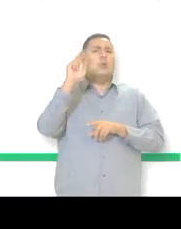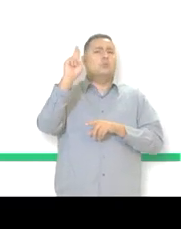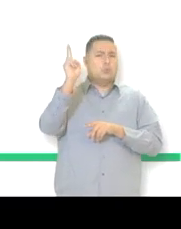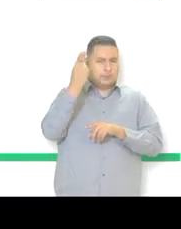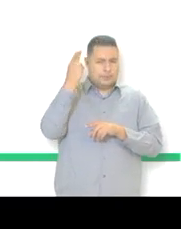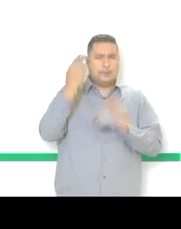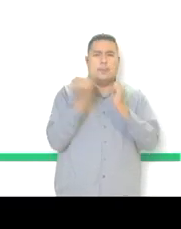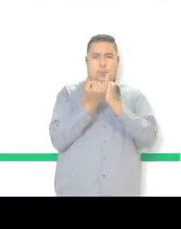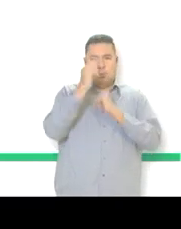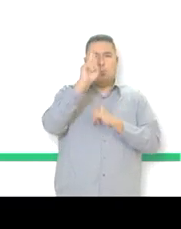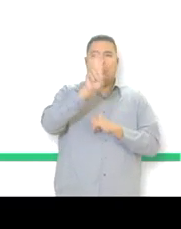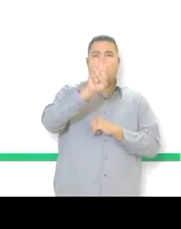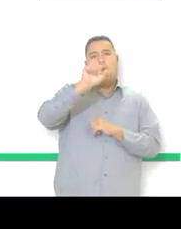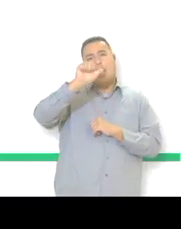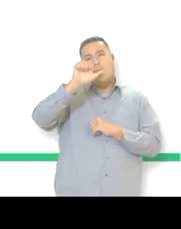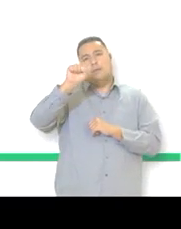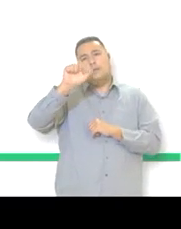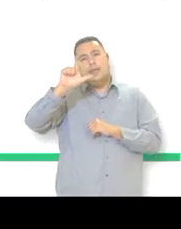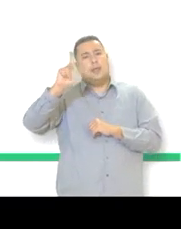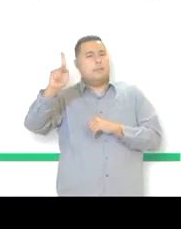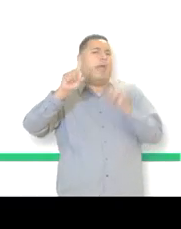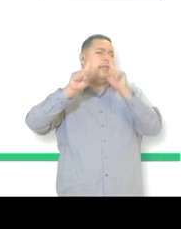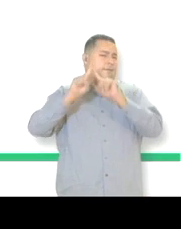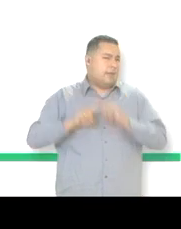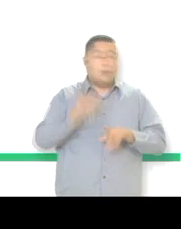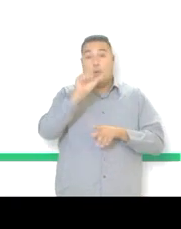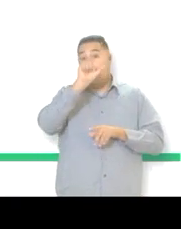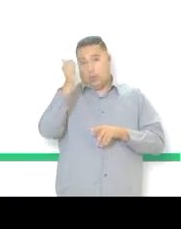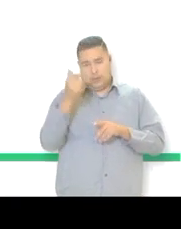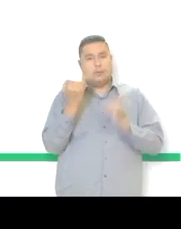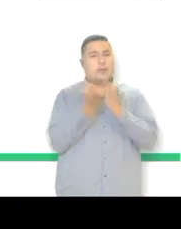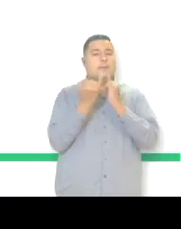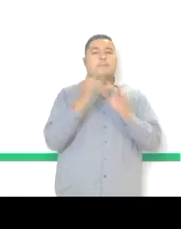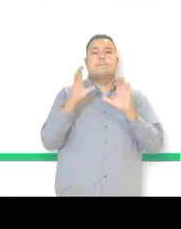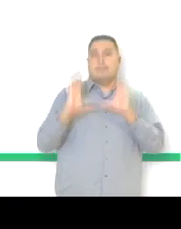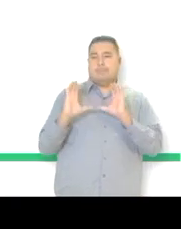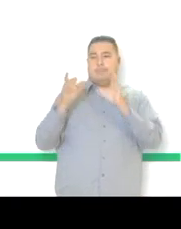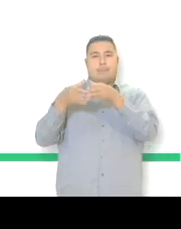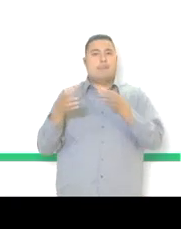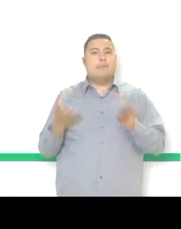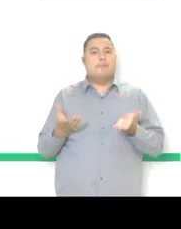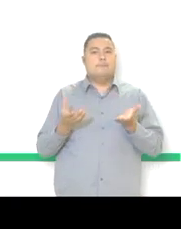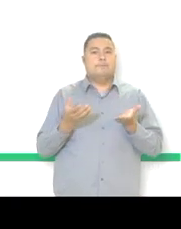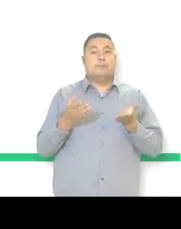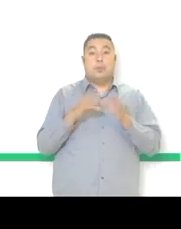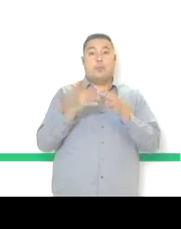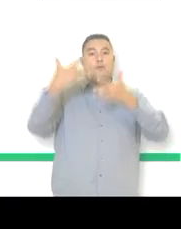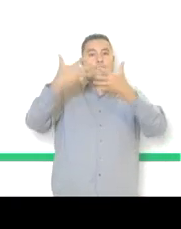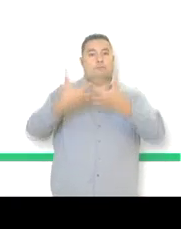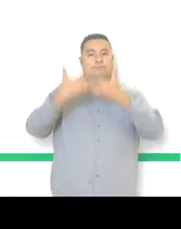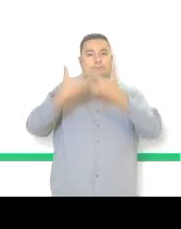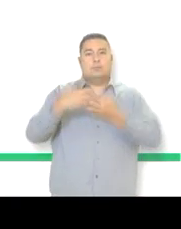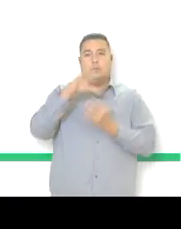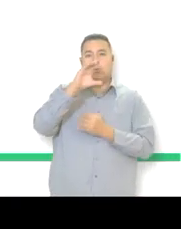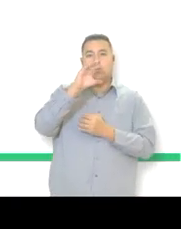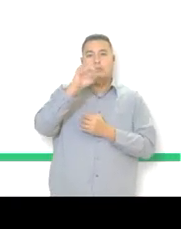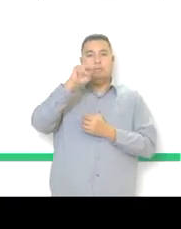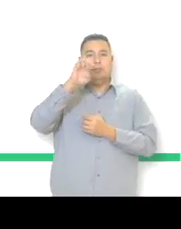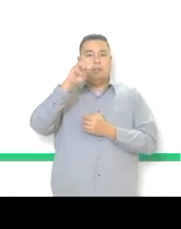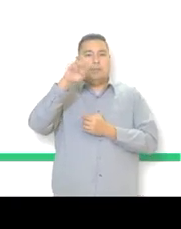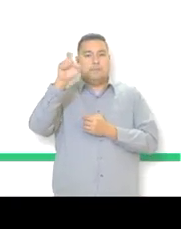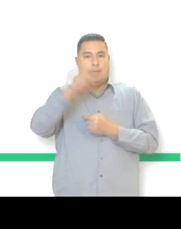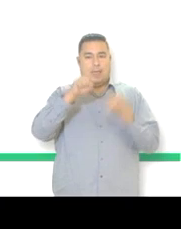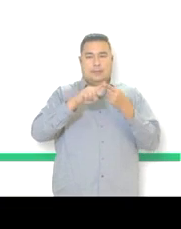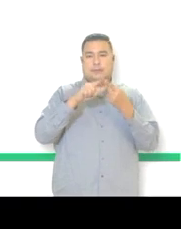también, aparte de la Autónoma de San Luis Potosí, algunos gremios como o empresas como Cinemex, como